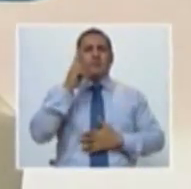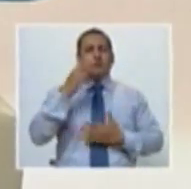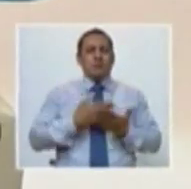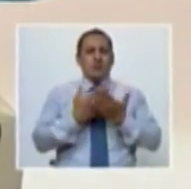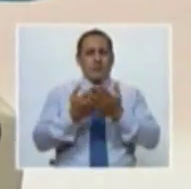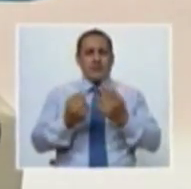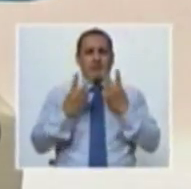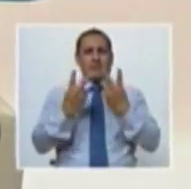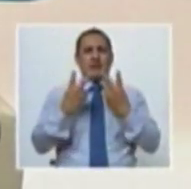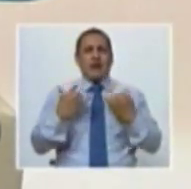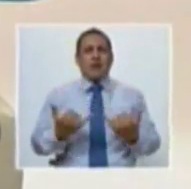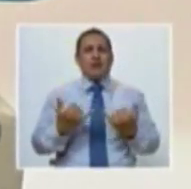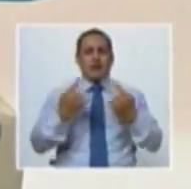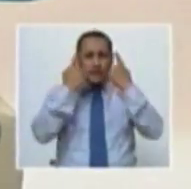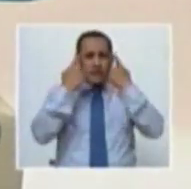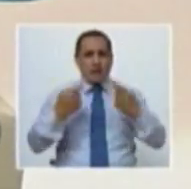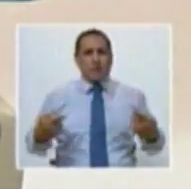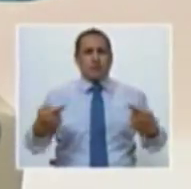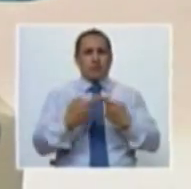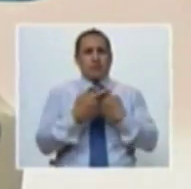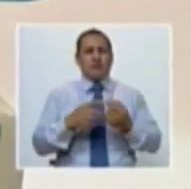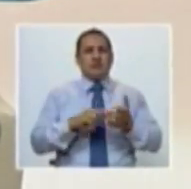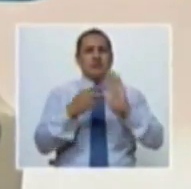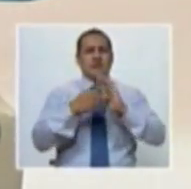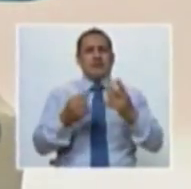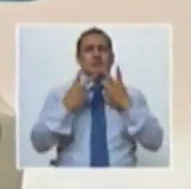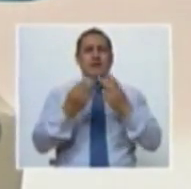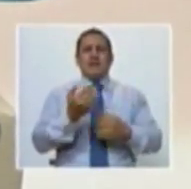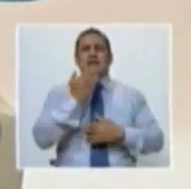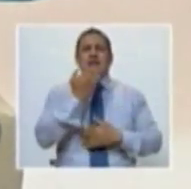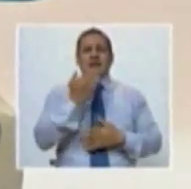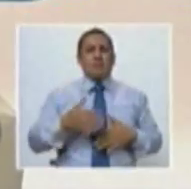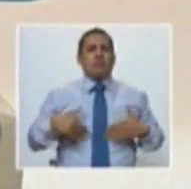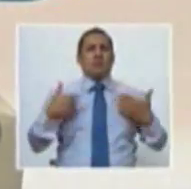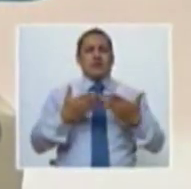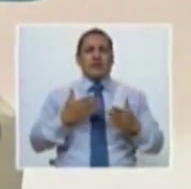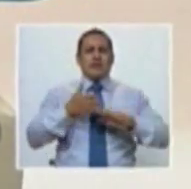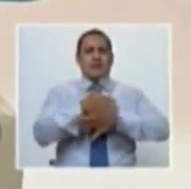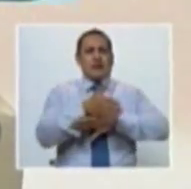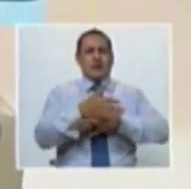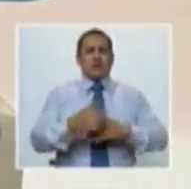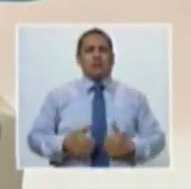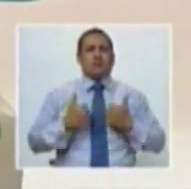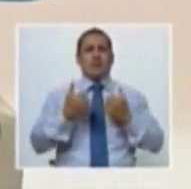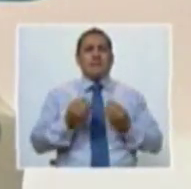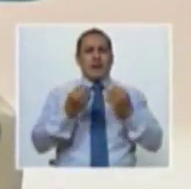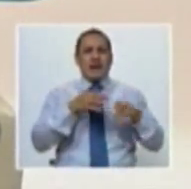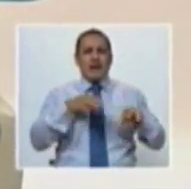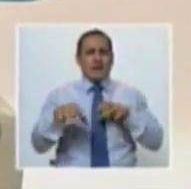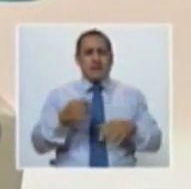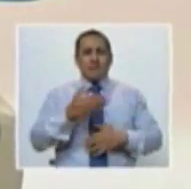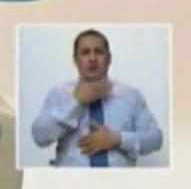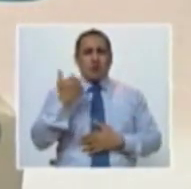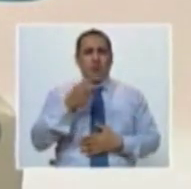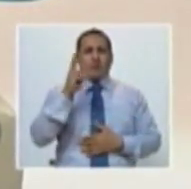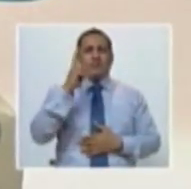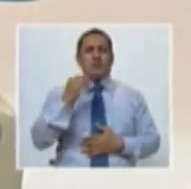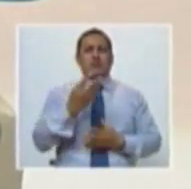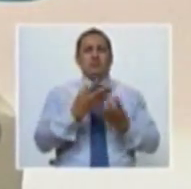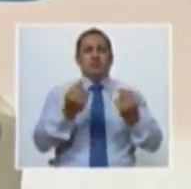determina que la controversia gira alrededor de quienes pueden postular para ser maestros de